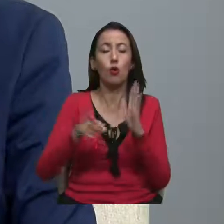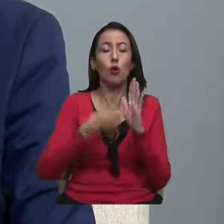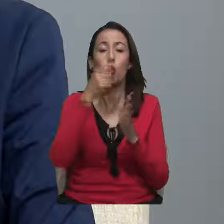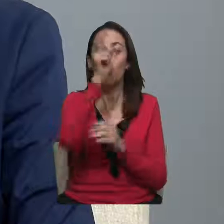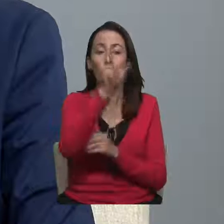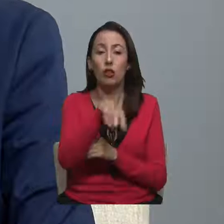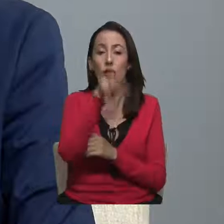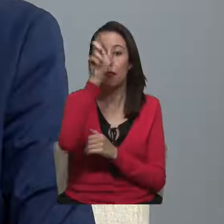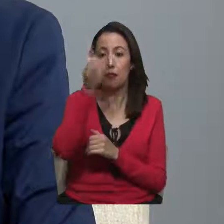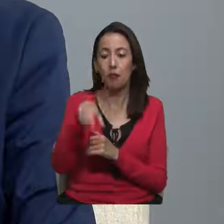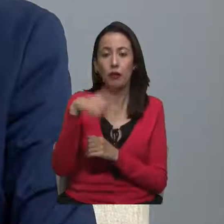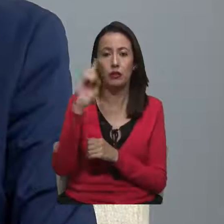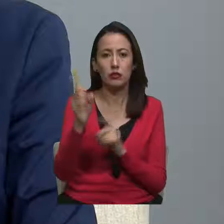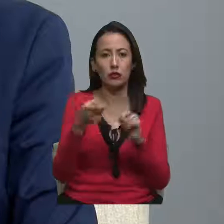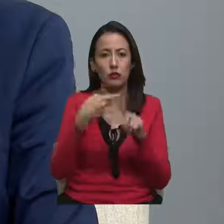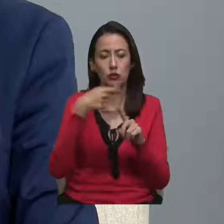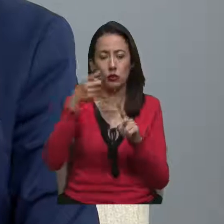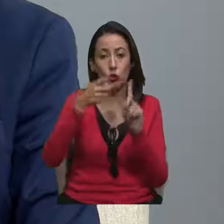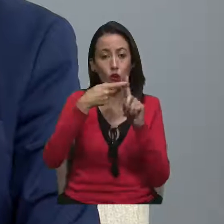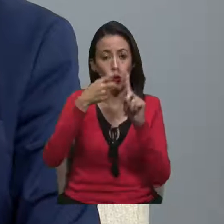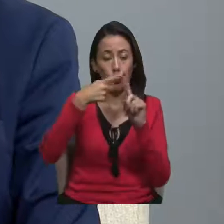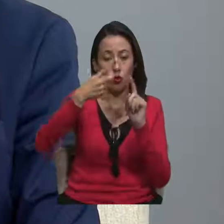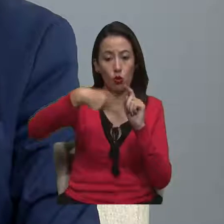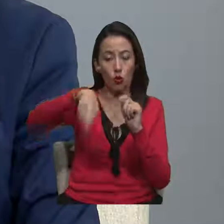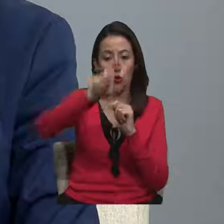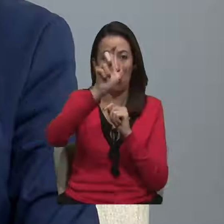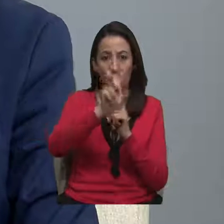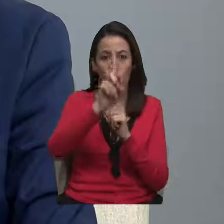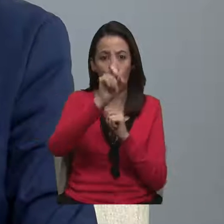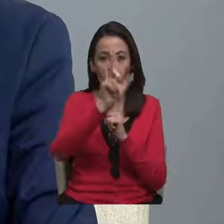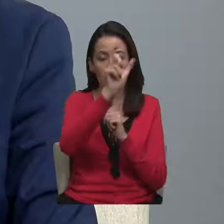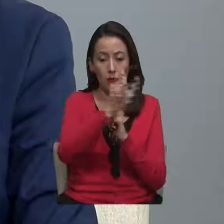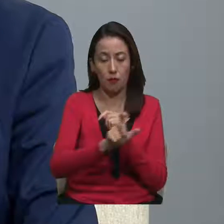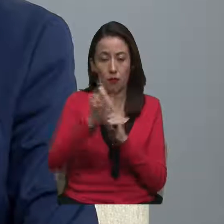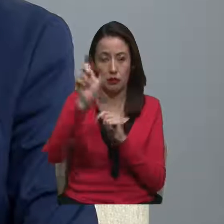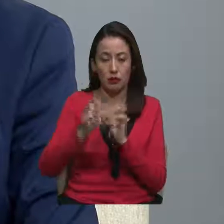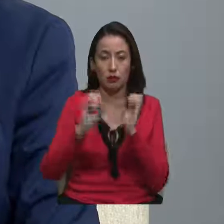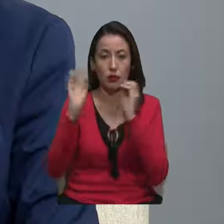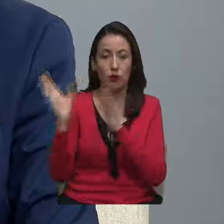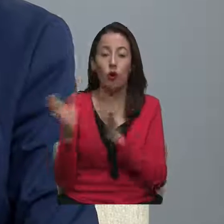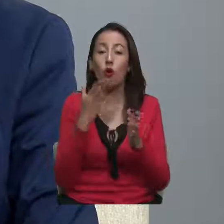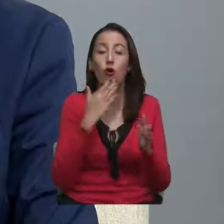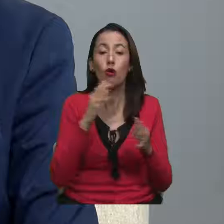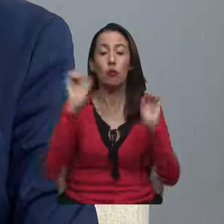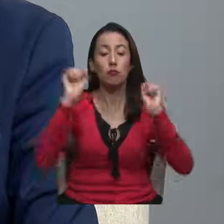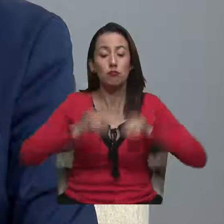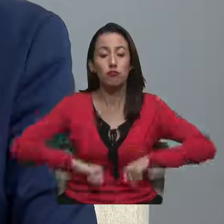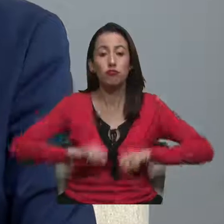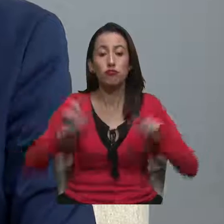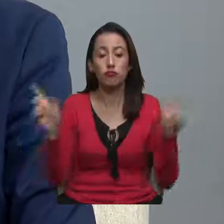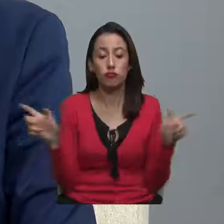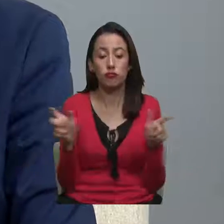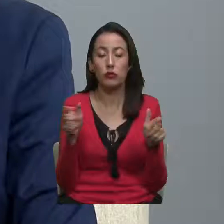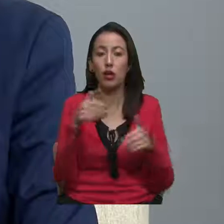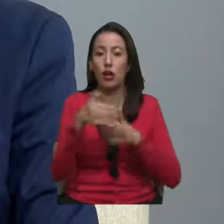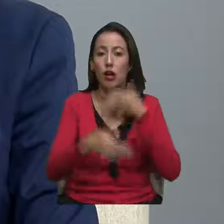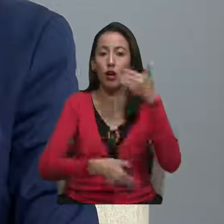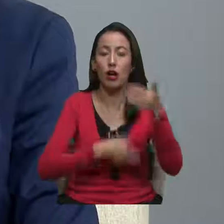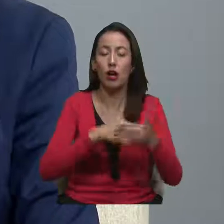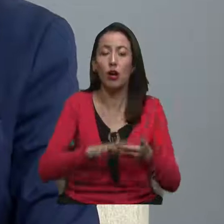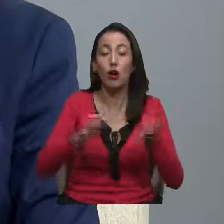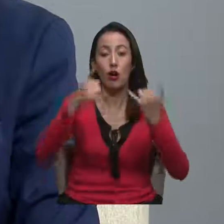que da la sentencia realmente puede ser muchas veces o pocas veces puede ser colmada